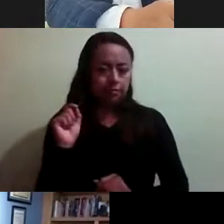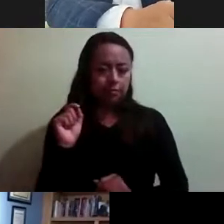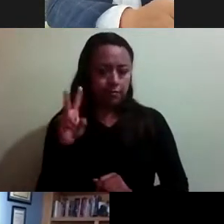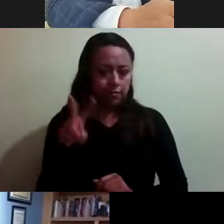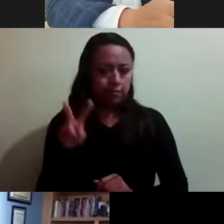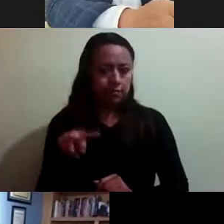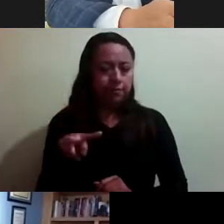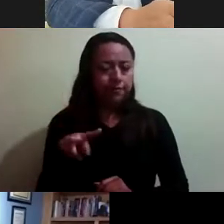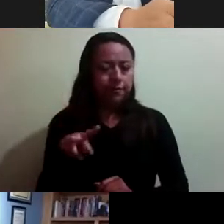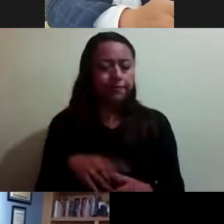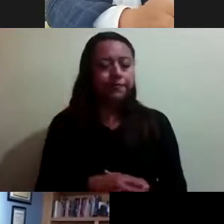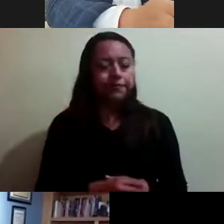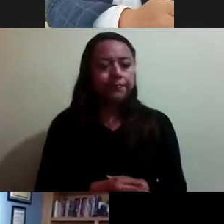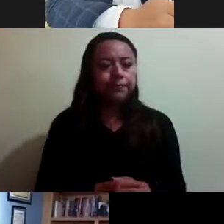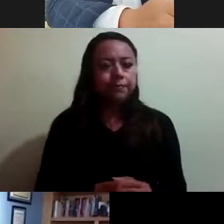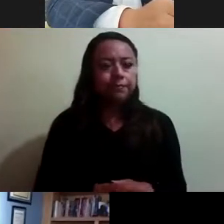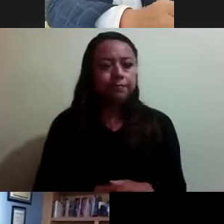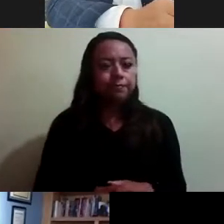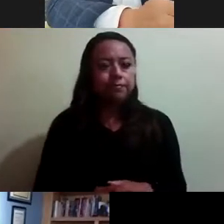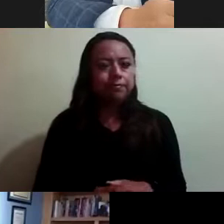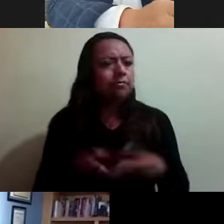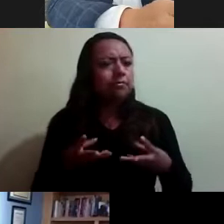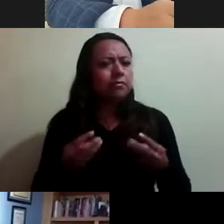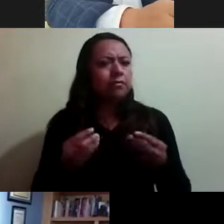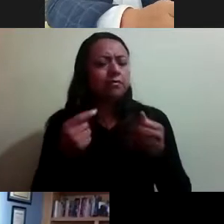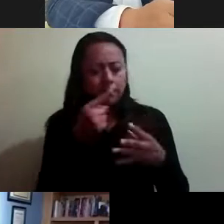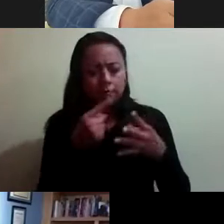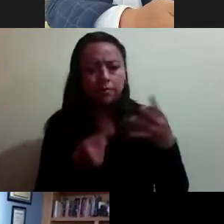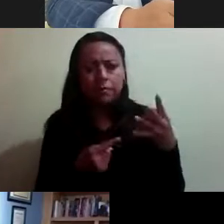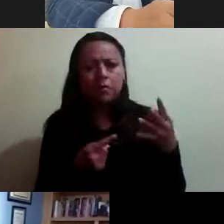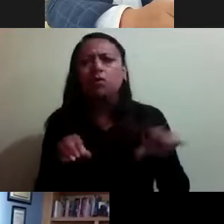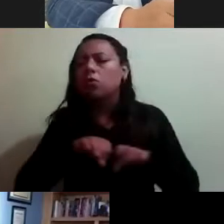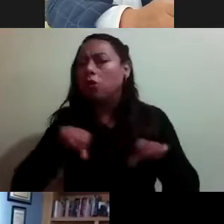¿en qué se ha gastado? Bueno,